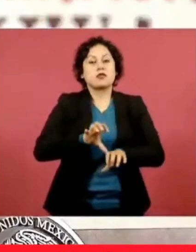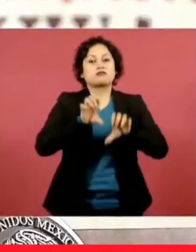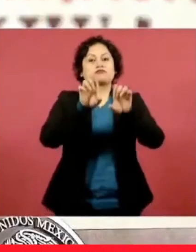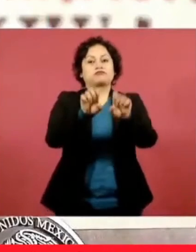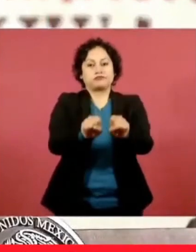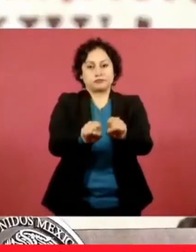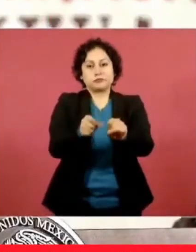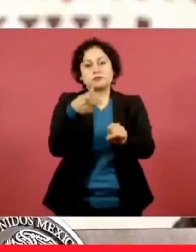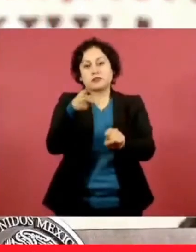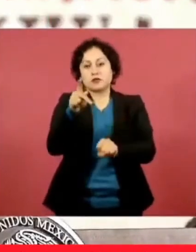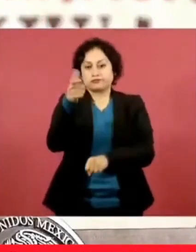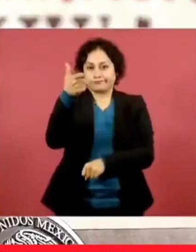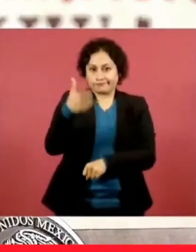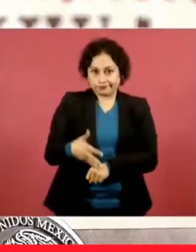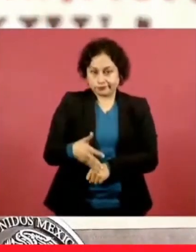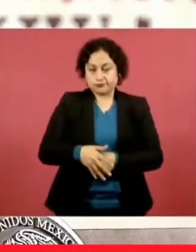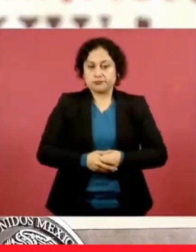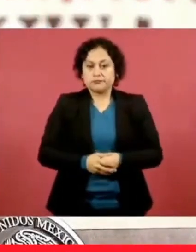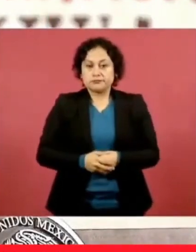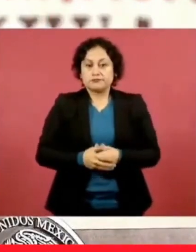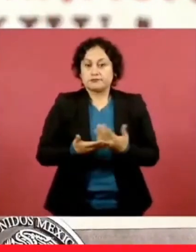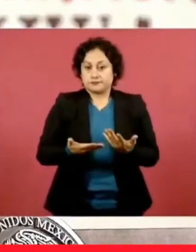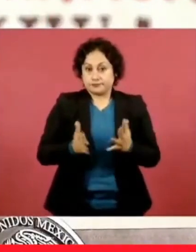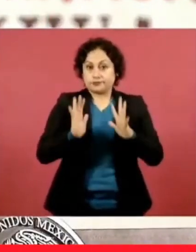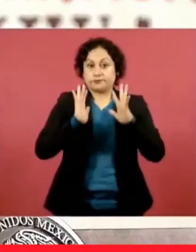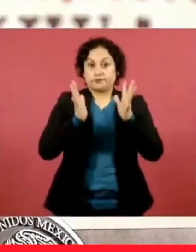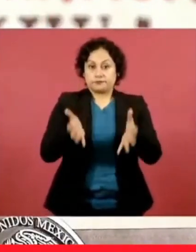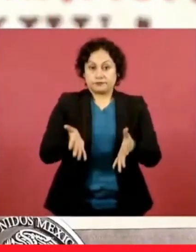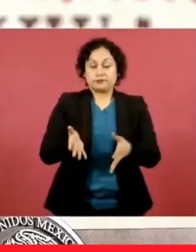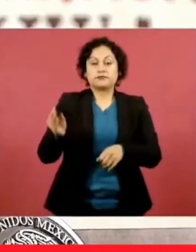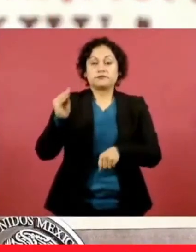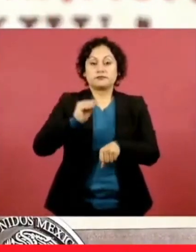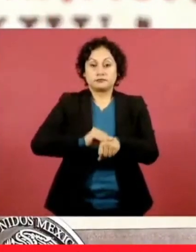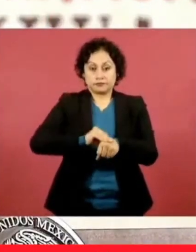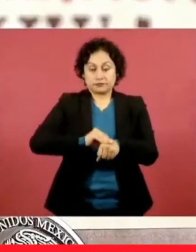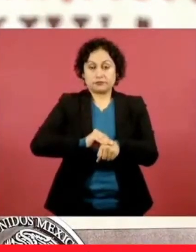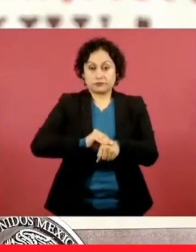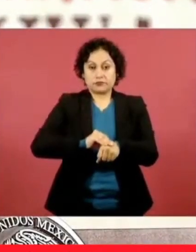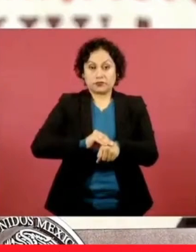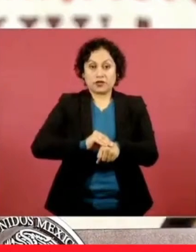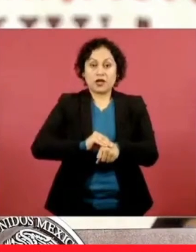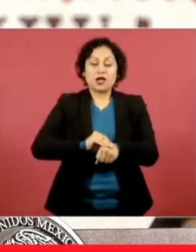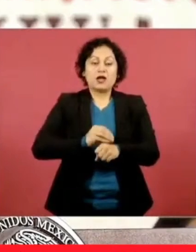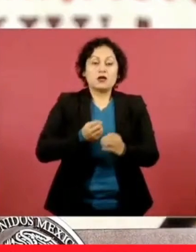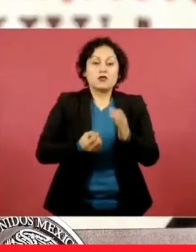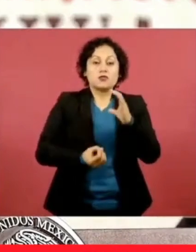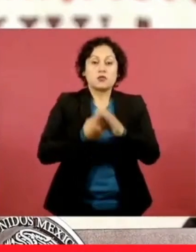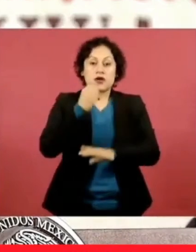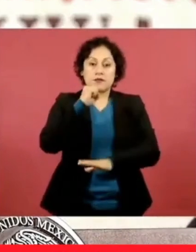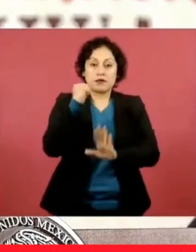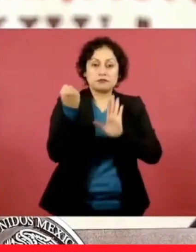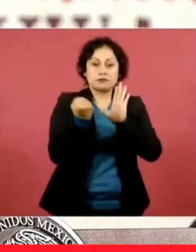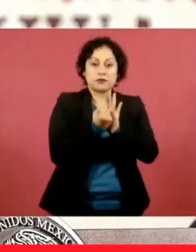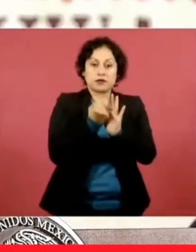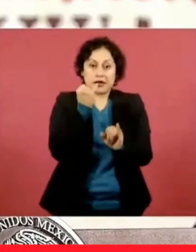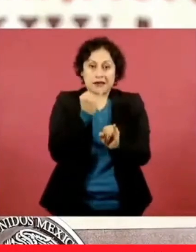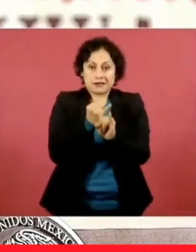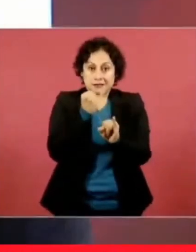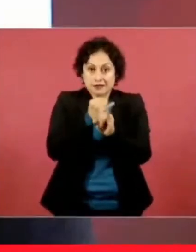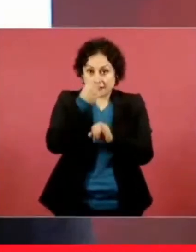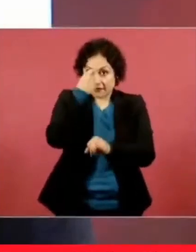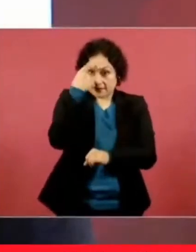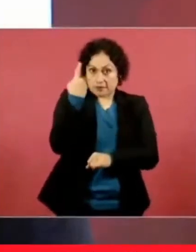precio más económico. Para eso se ha creado el programa y la marca de internet para el bienestar. ¿Qué es internet para el bienestar?